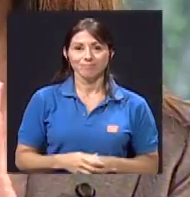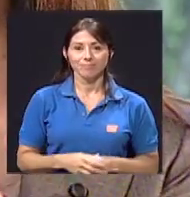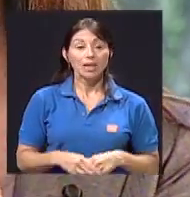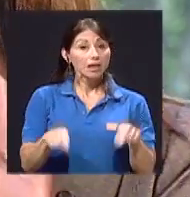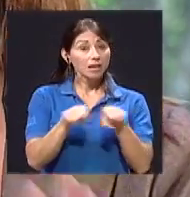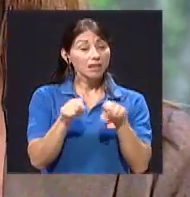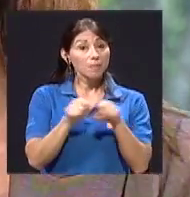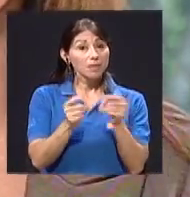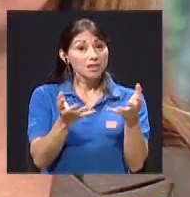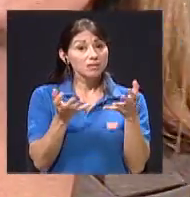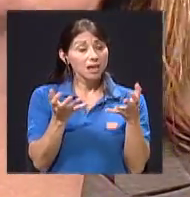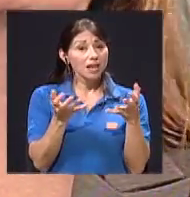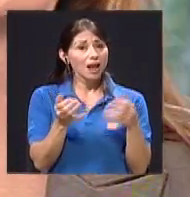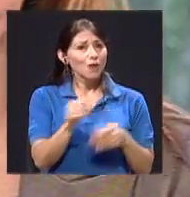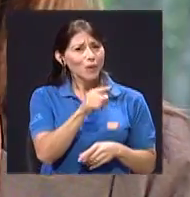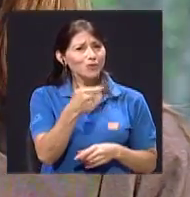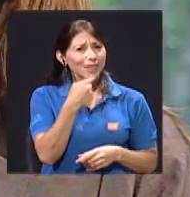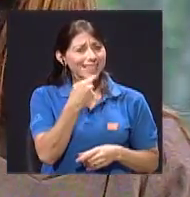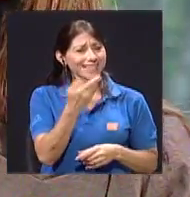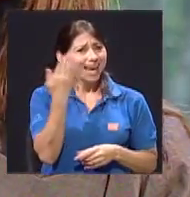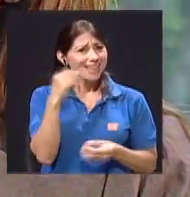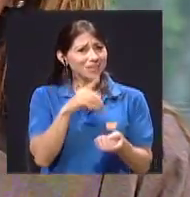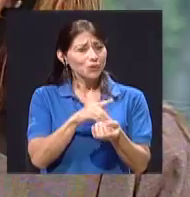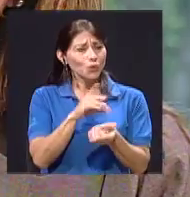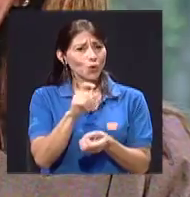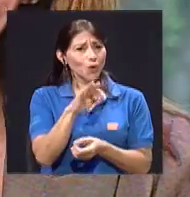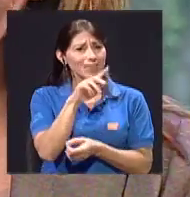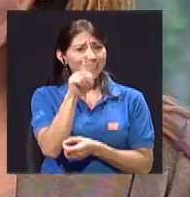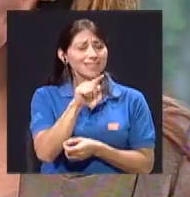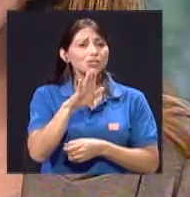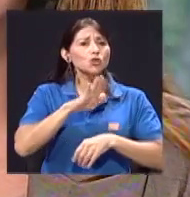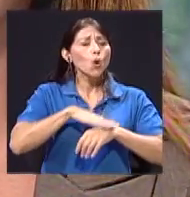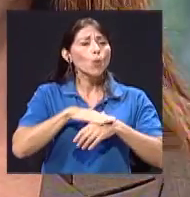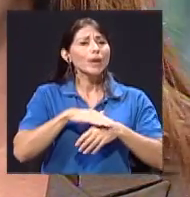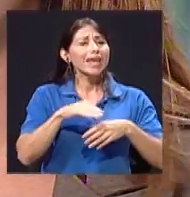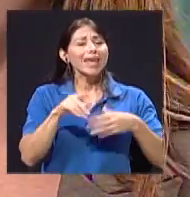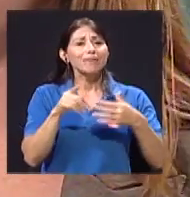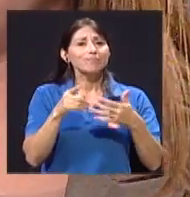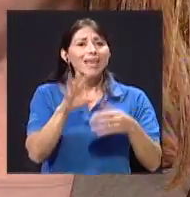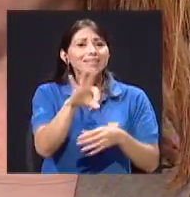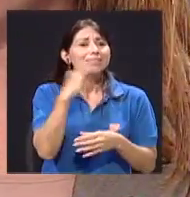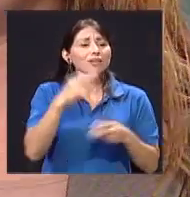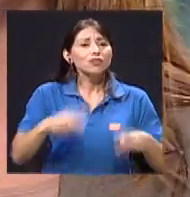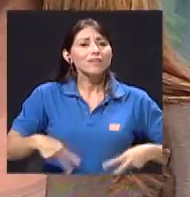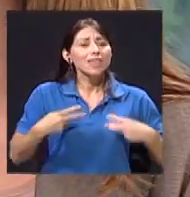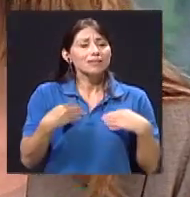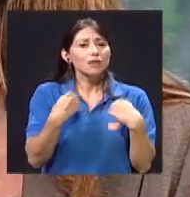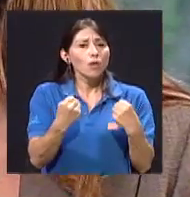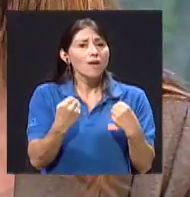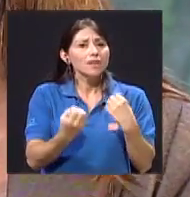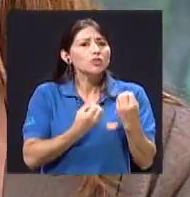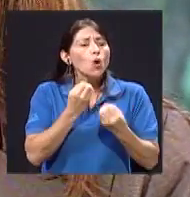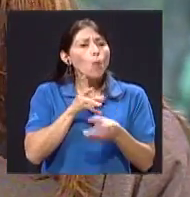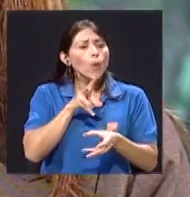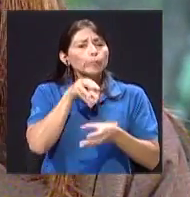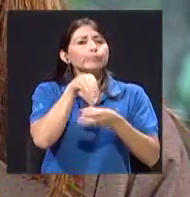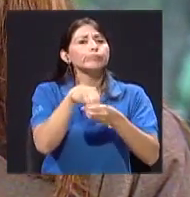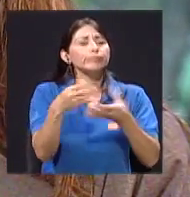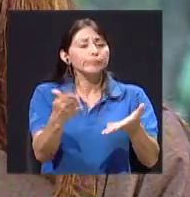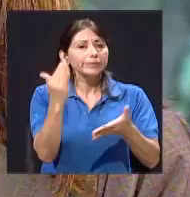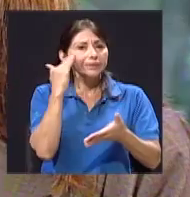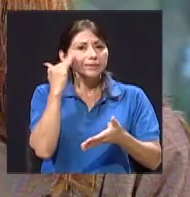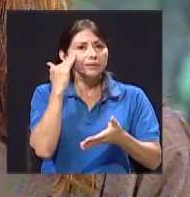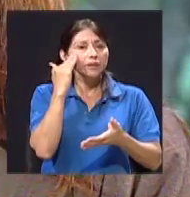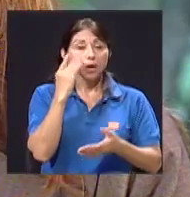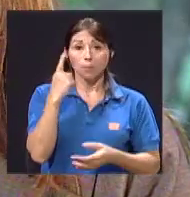Y también quisiera entonces apuntar ahora, cuando usted mencionaba, doctor Ortiz, de los estilos de vida saludable, y también, doctor Chamizo, cómo incorporarlo esto, ¿verdad?